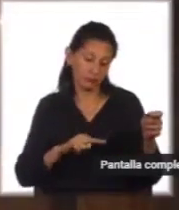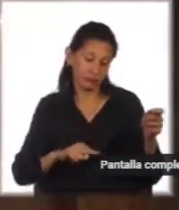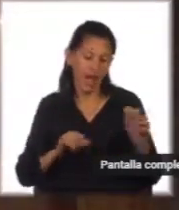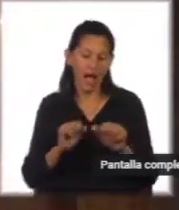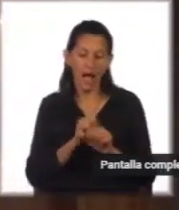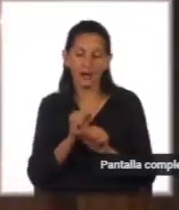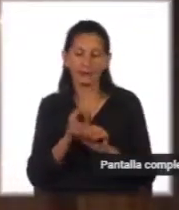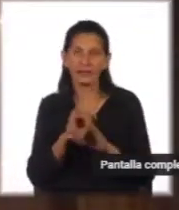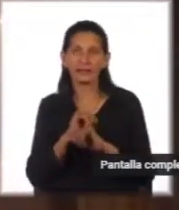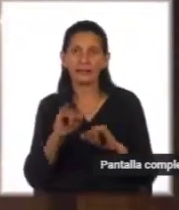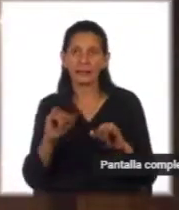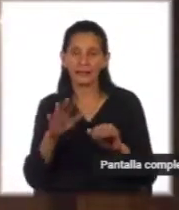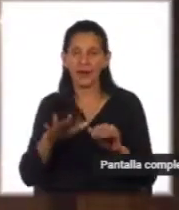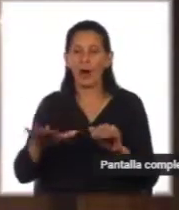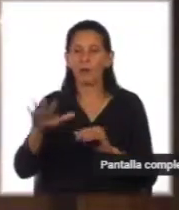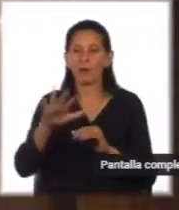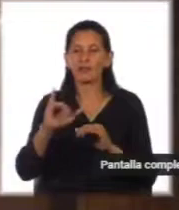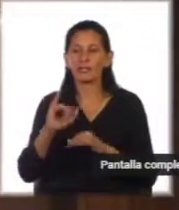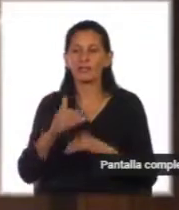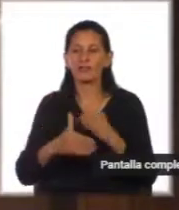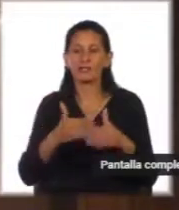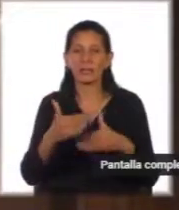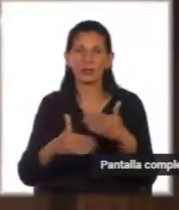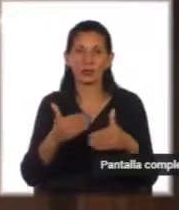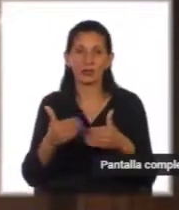la Comisión de Población y Desarrollo